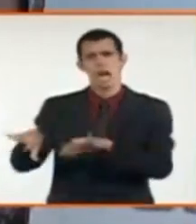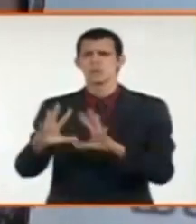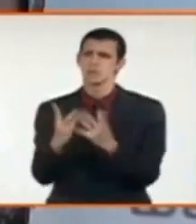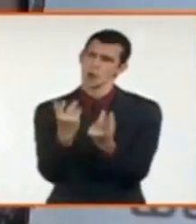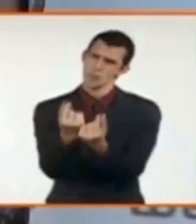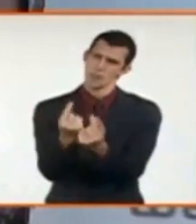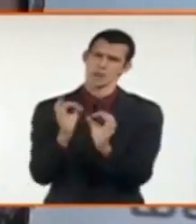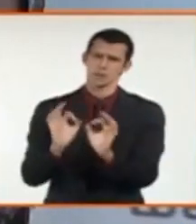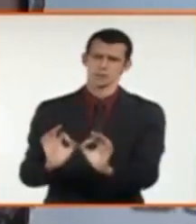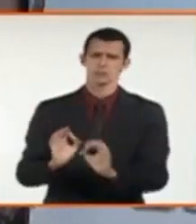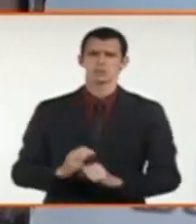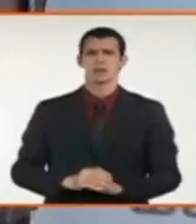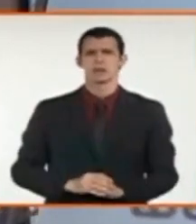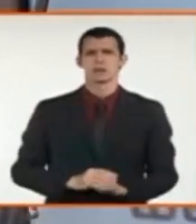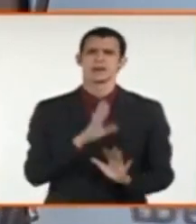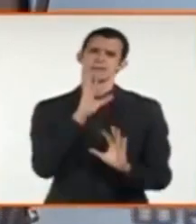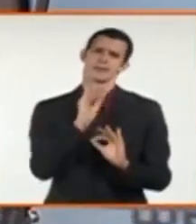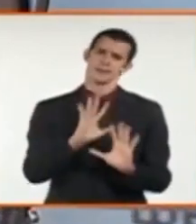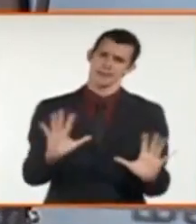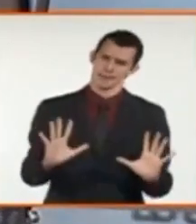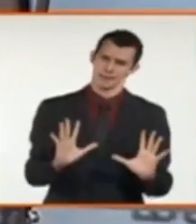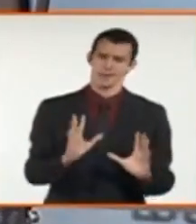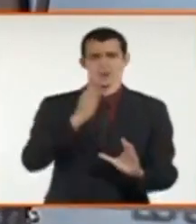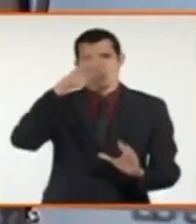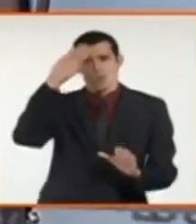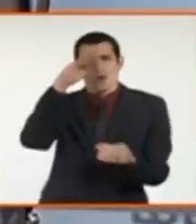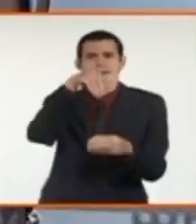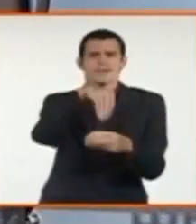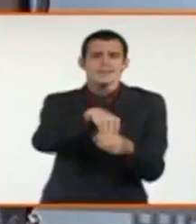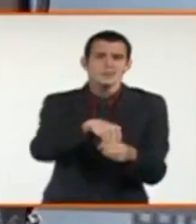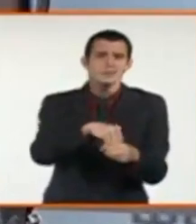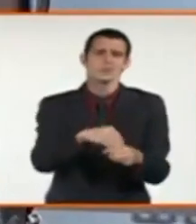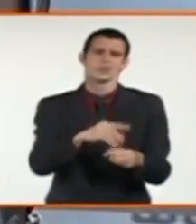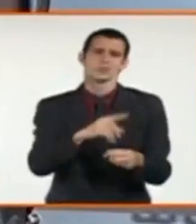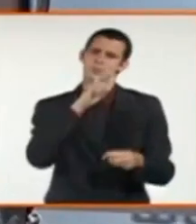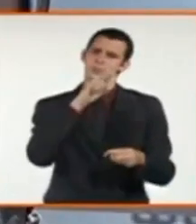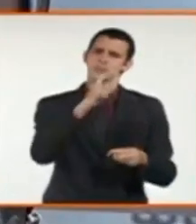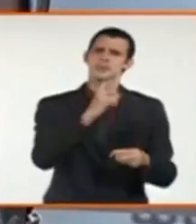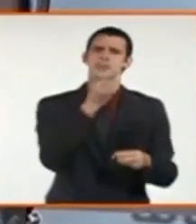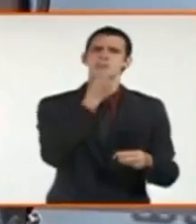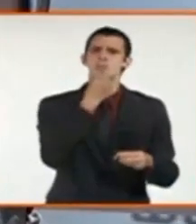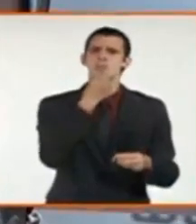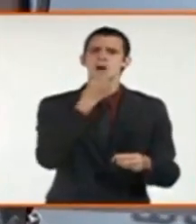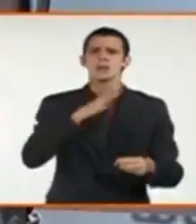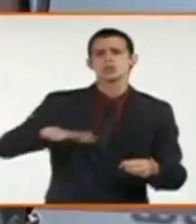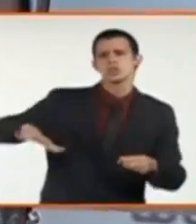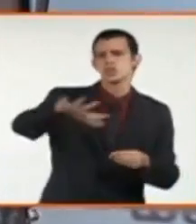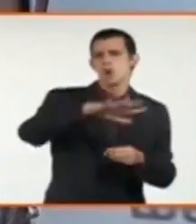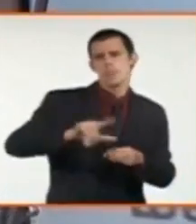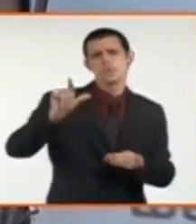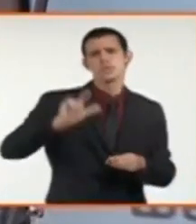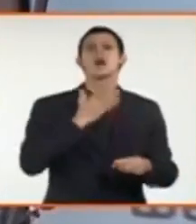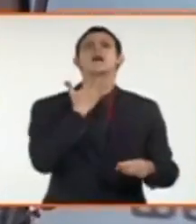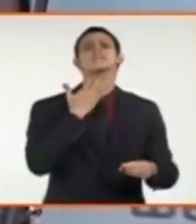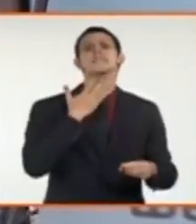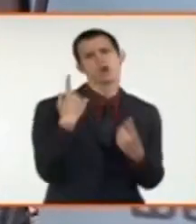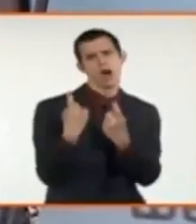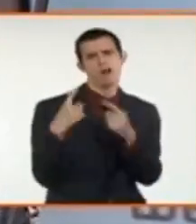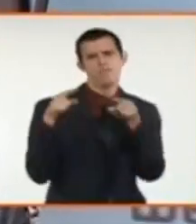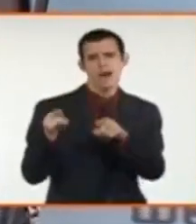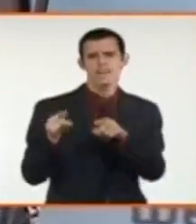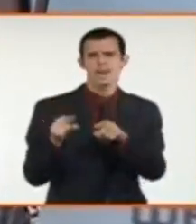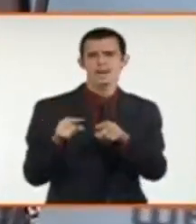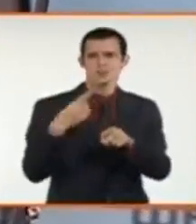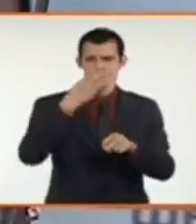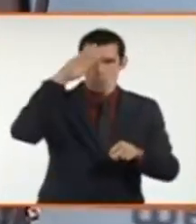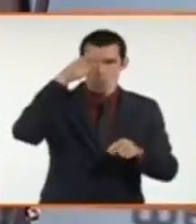déficit que tengo de la oferta porque no tenemos el producto no está a la mano hay un déficit hay una falta de determinada